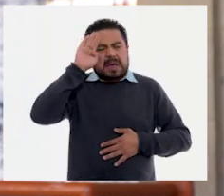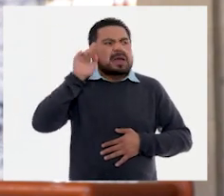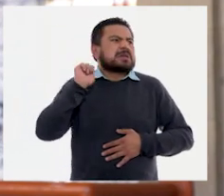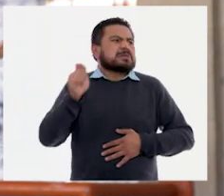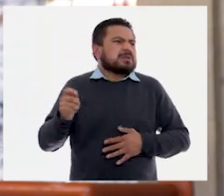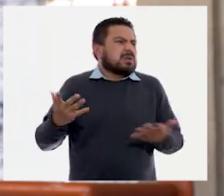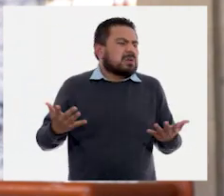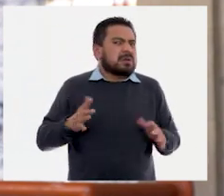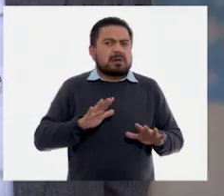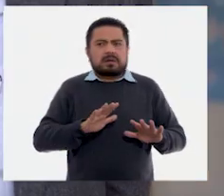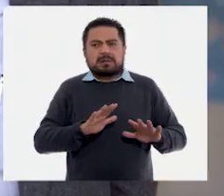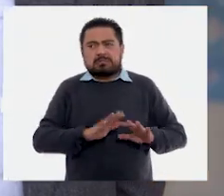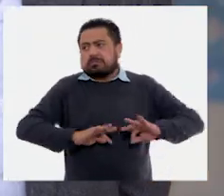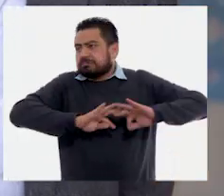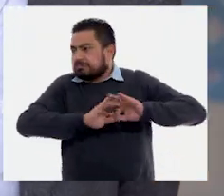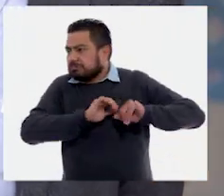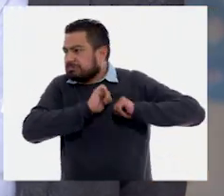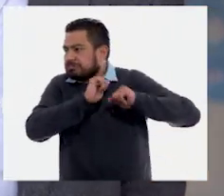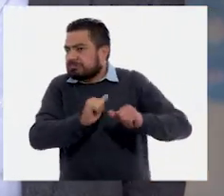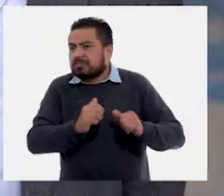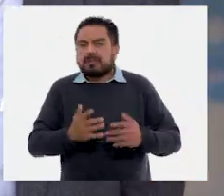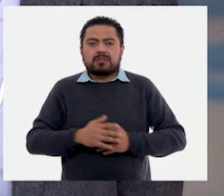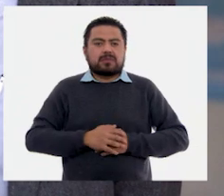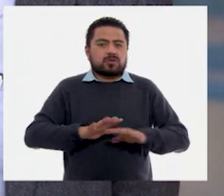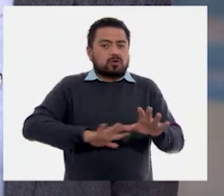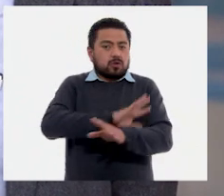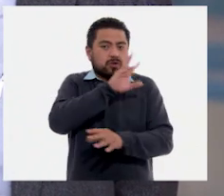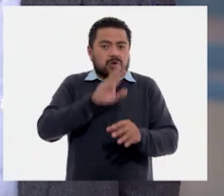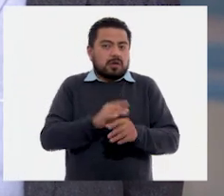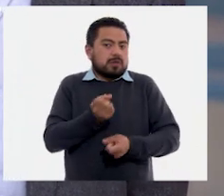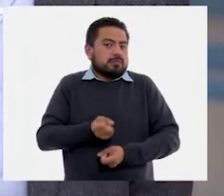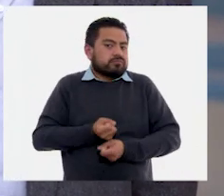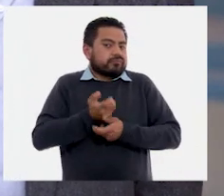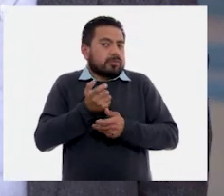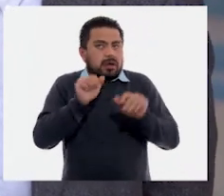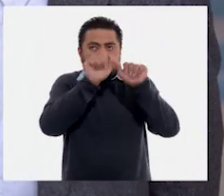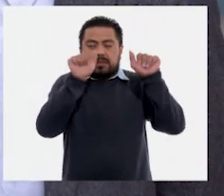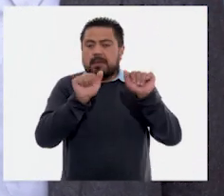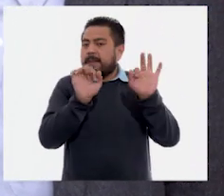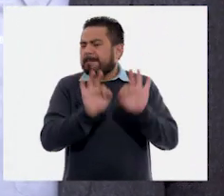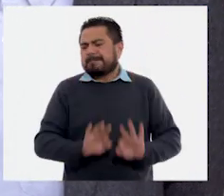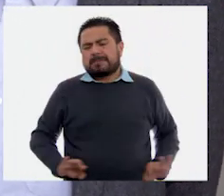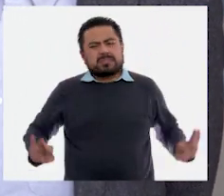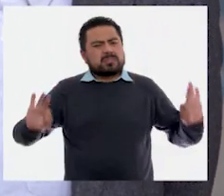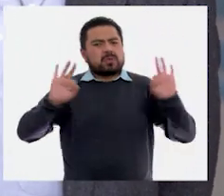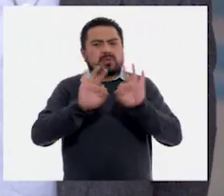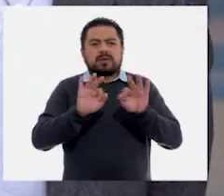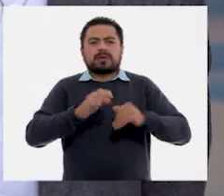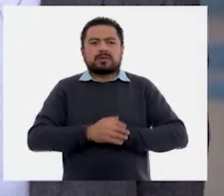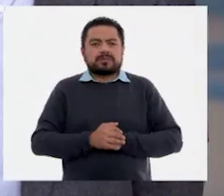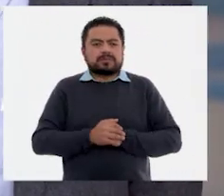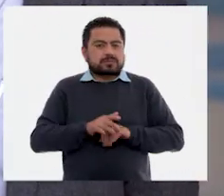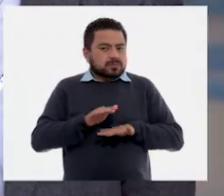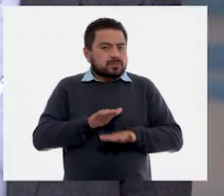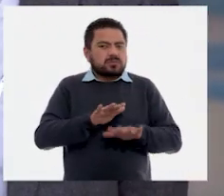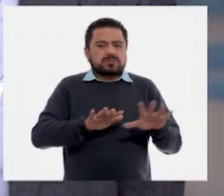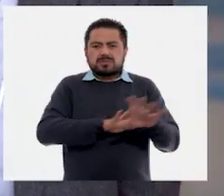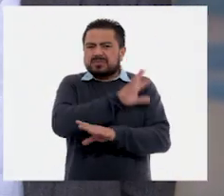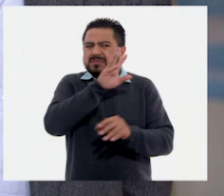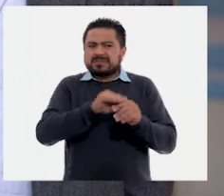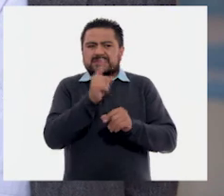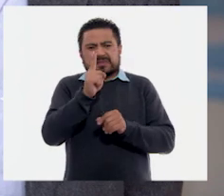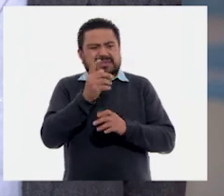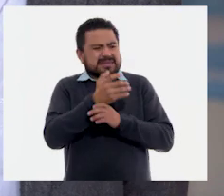trascendencia tuvo? ¿Fue importante? Yo creo que toda expresión artística es importante, sobre todo por un